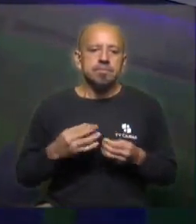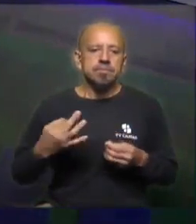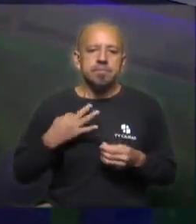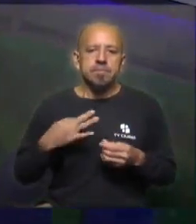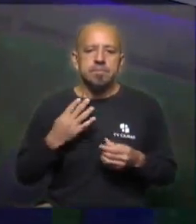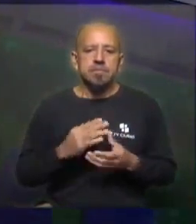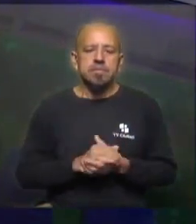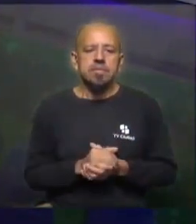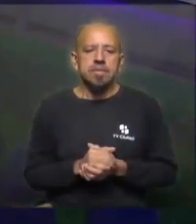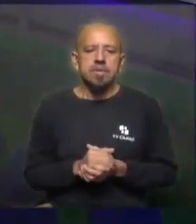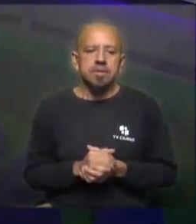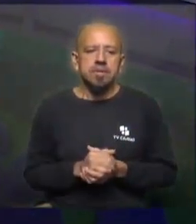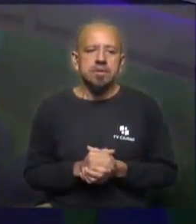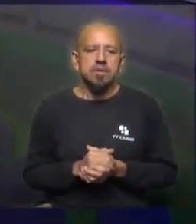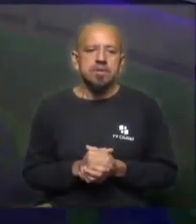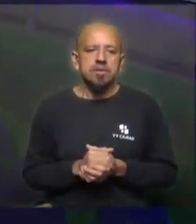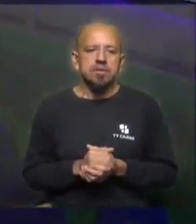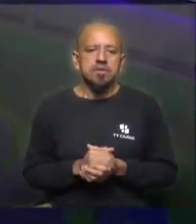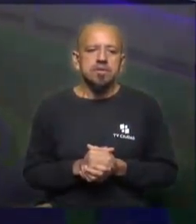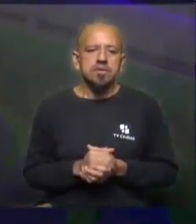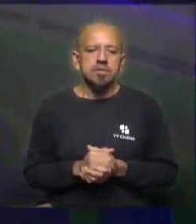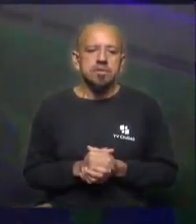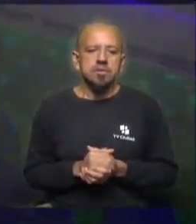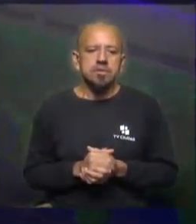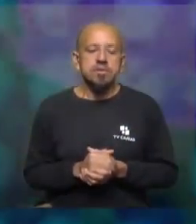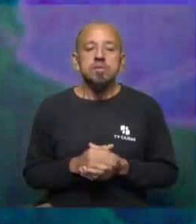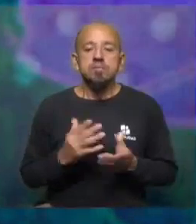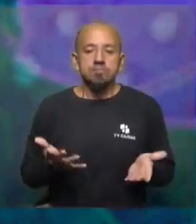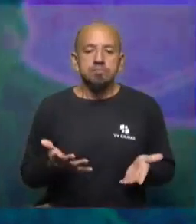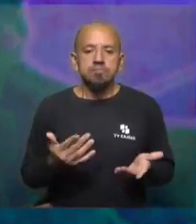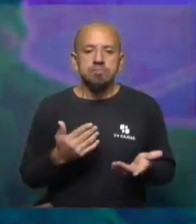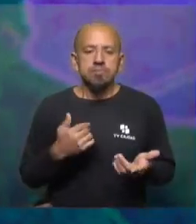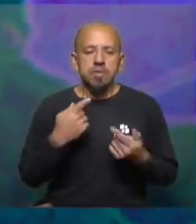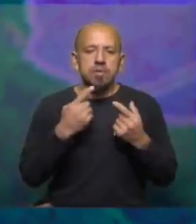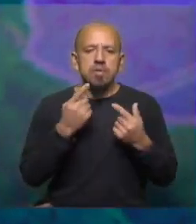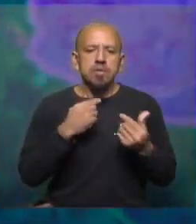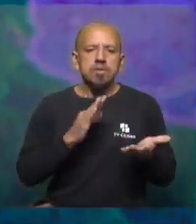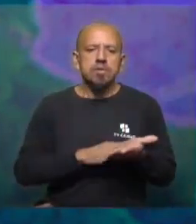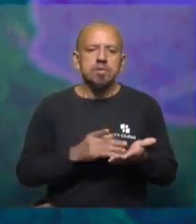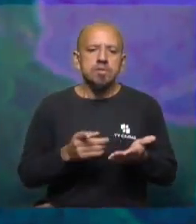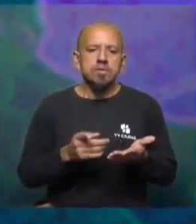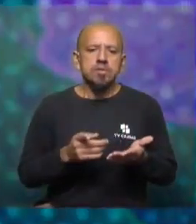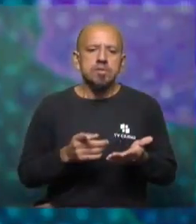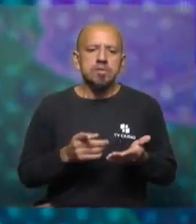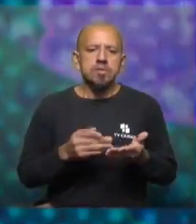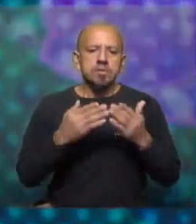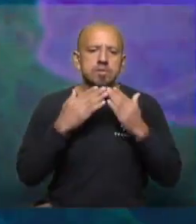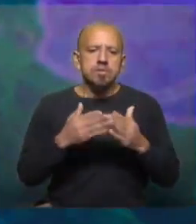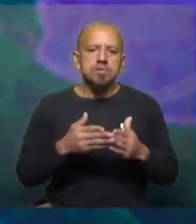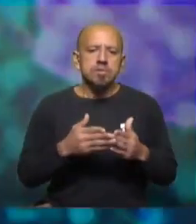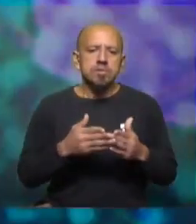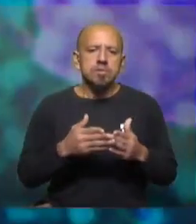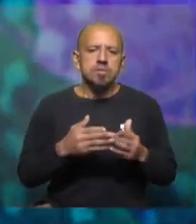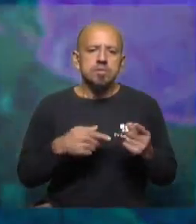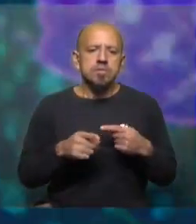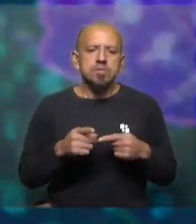Así que Divino ya vamos a arrancar de una Dale porque hay mucho para hablar y te vuelvo a llevar a